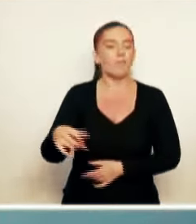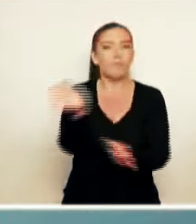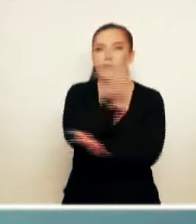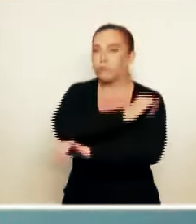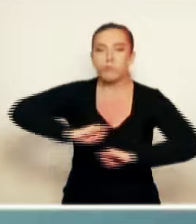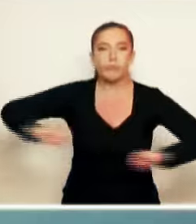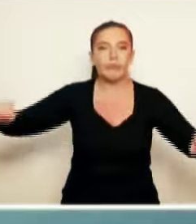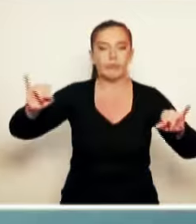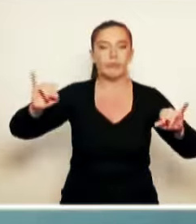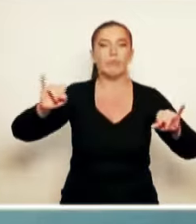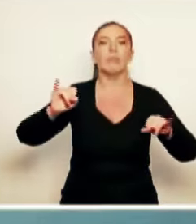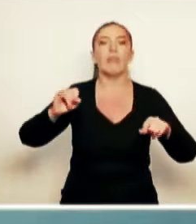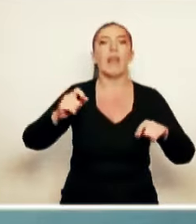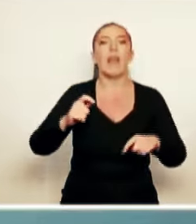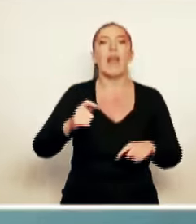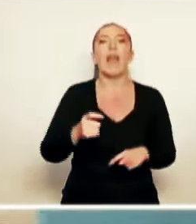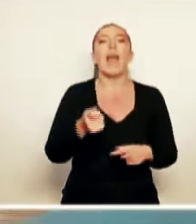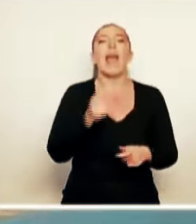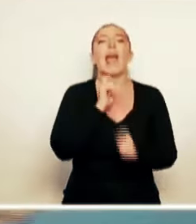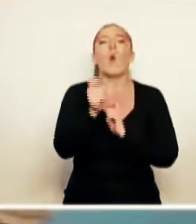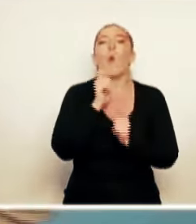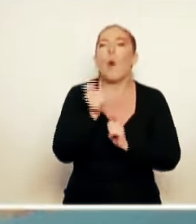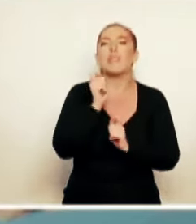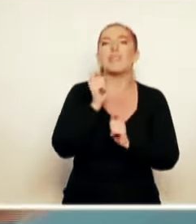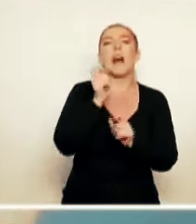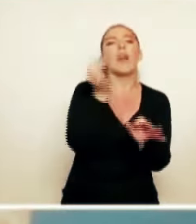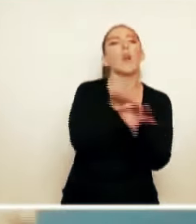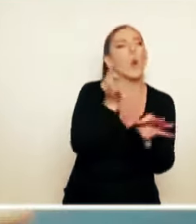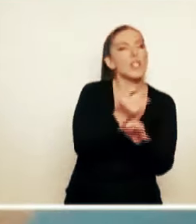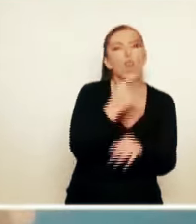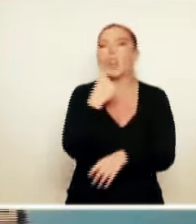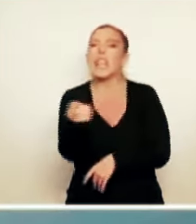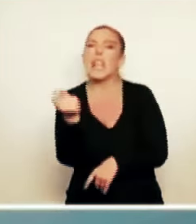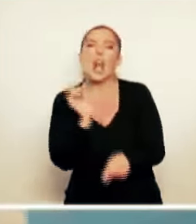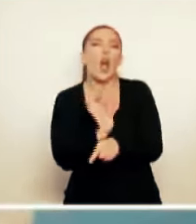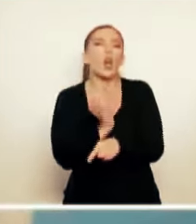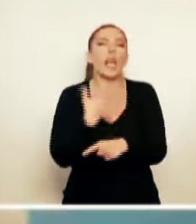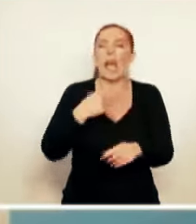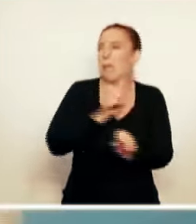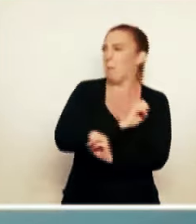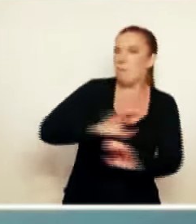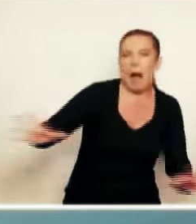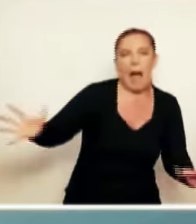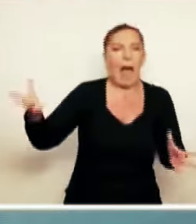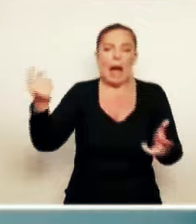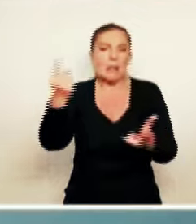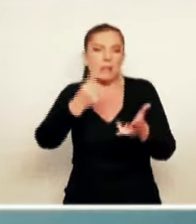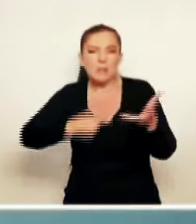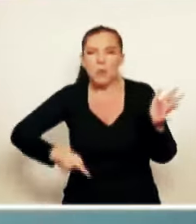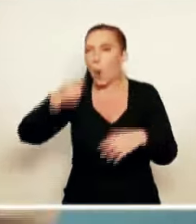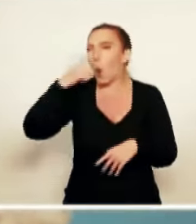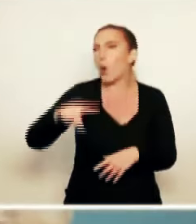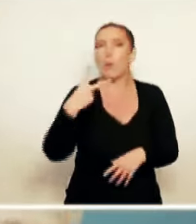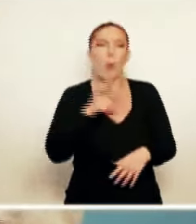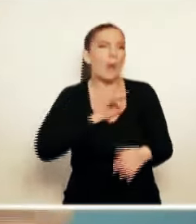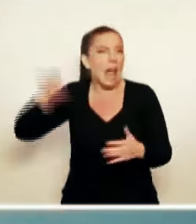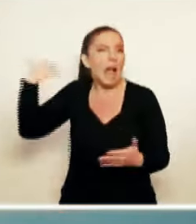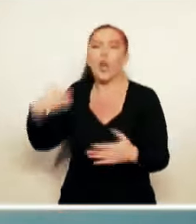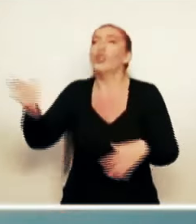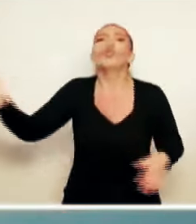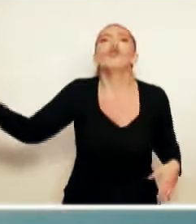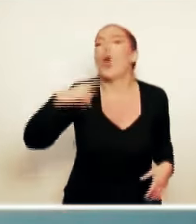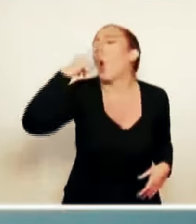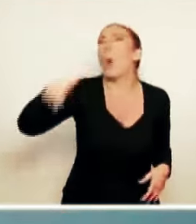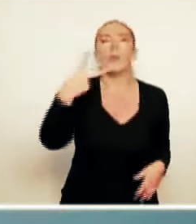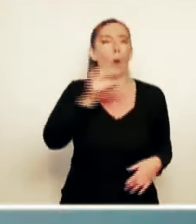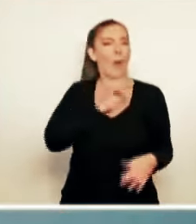una encuesta ERCE de educación que dijeron que había sido un espanto, que esto y el otro, que los últimos 20, porque todo pasó en los últimos